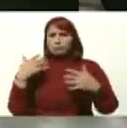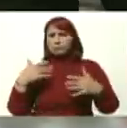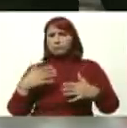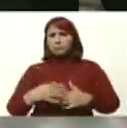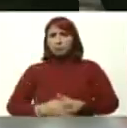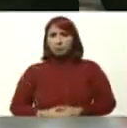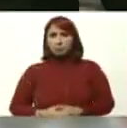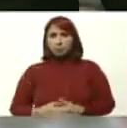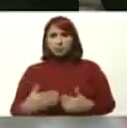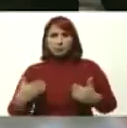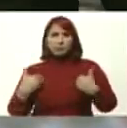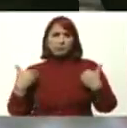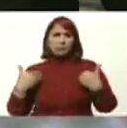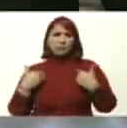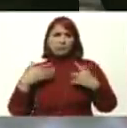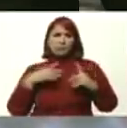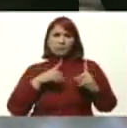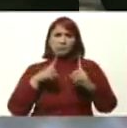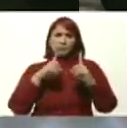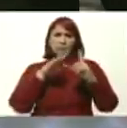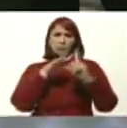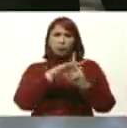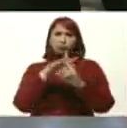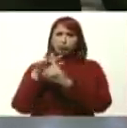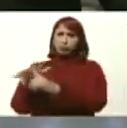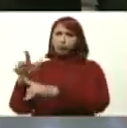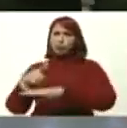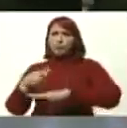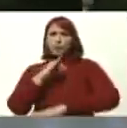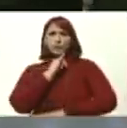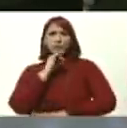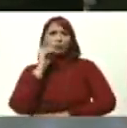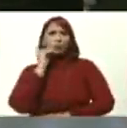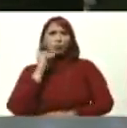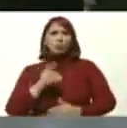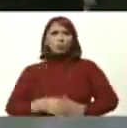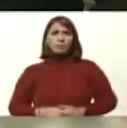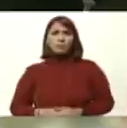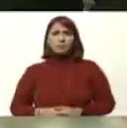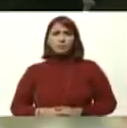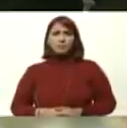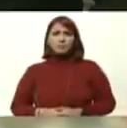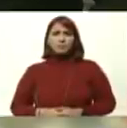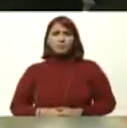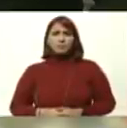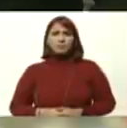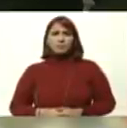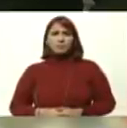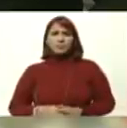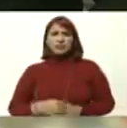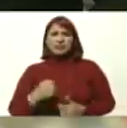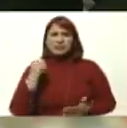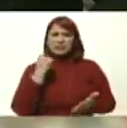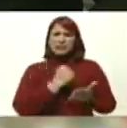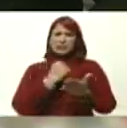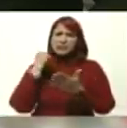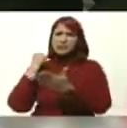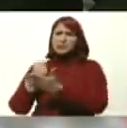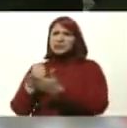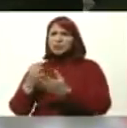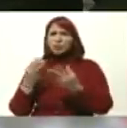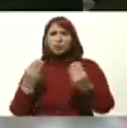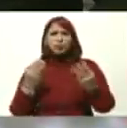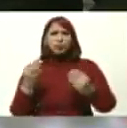Han sufrido la xenofobia, la persecución del gobierno de Iván Duque. Han asesinado a decenas de